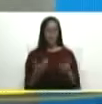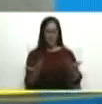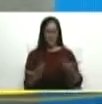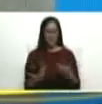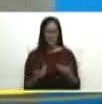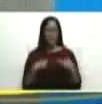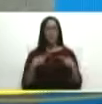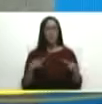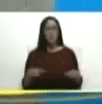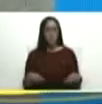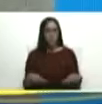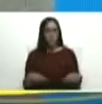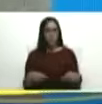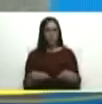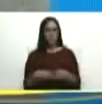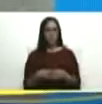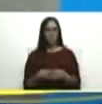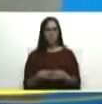insumos